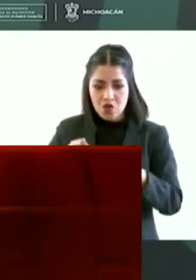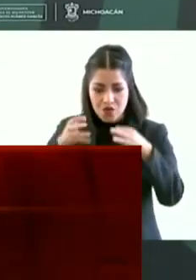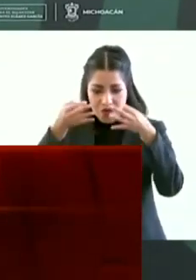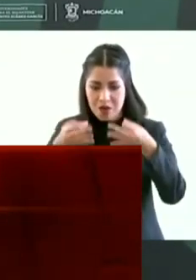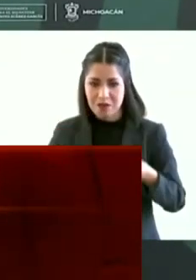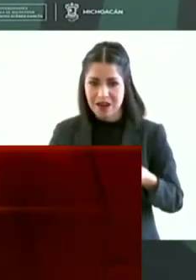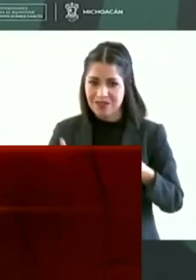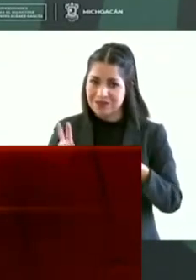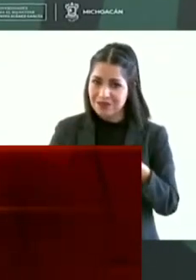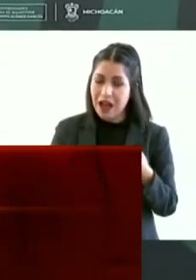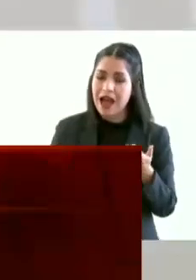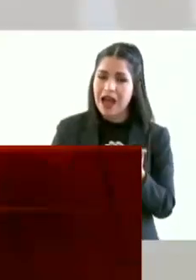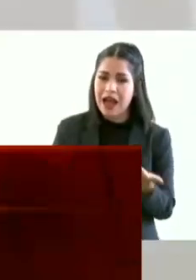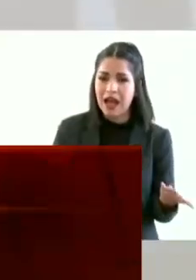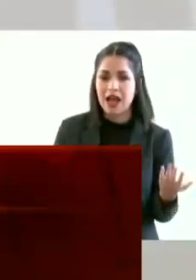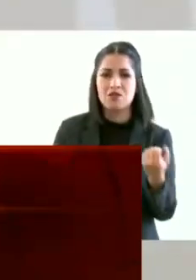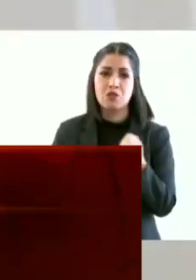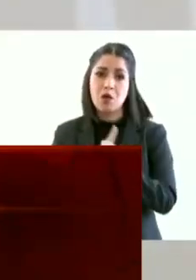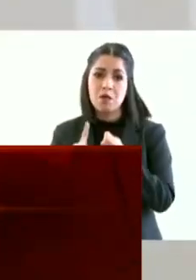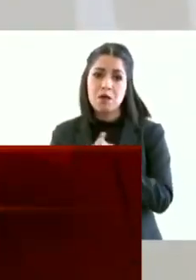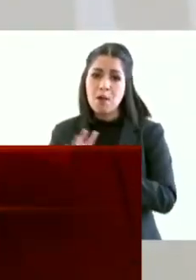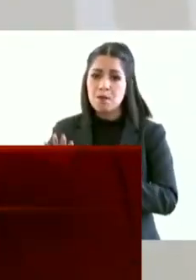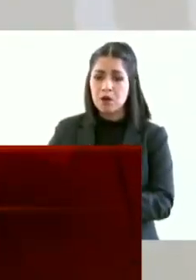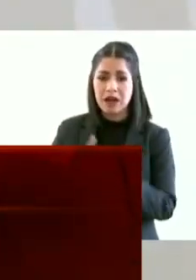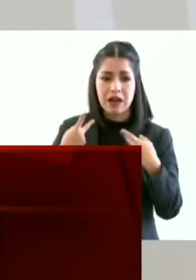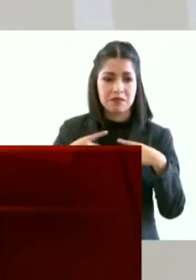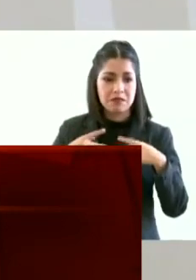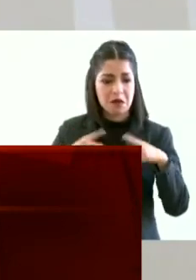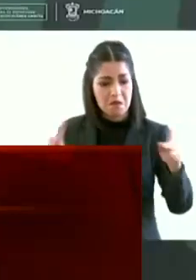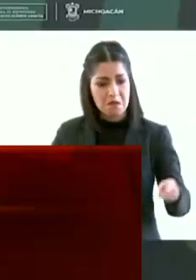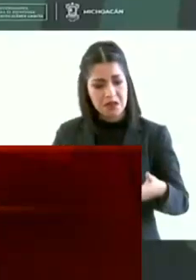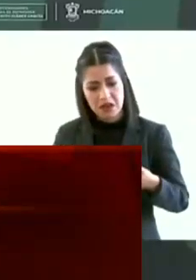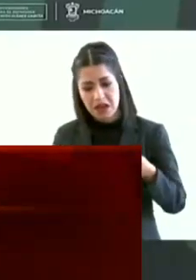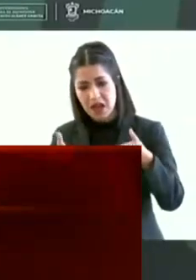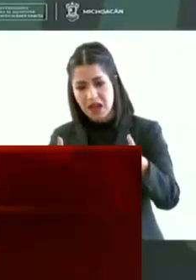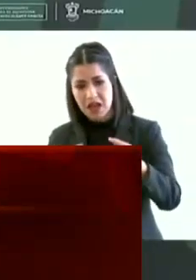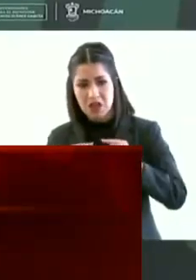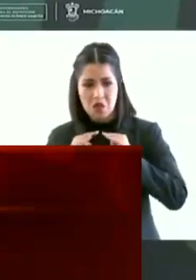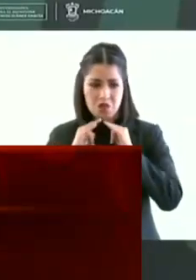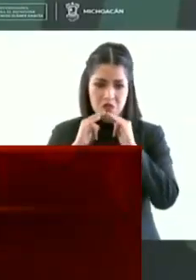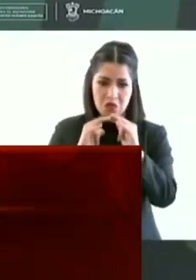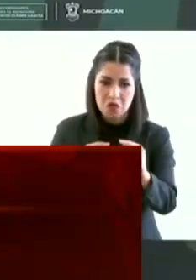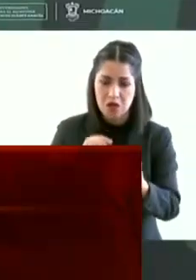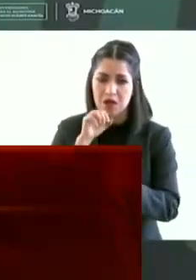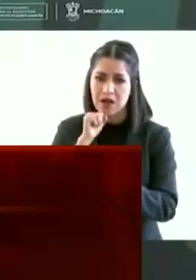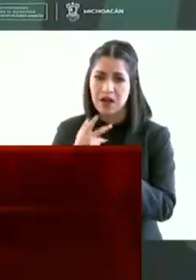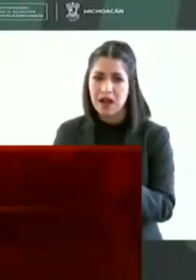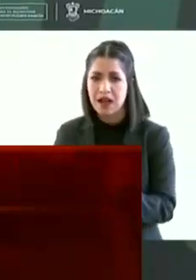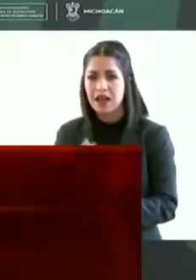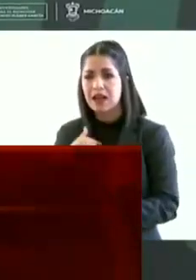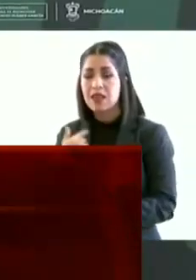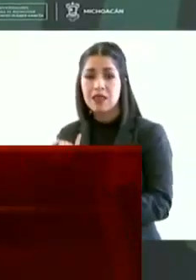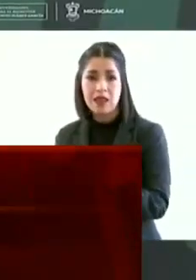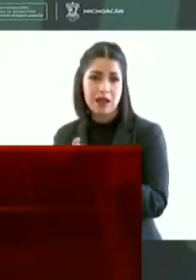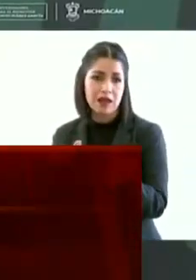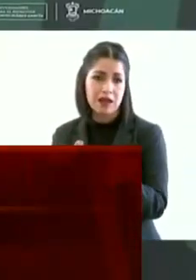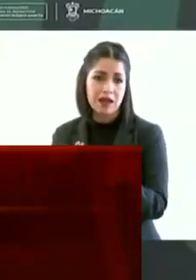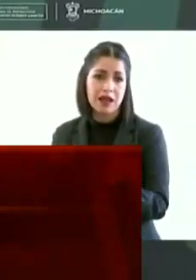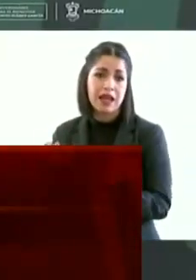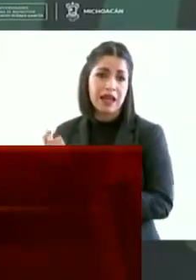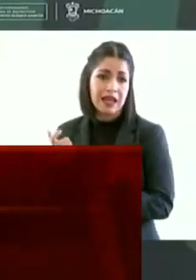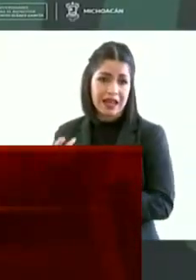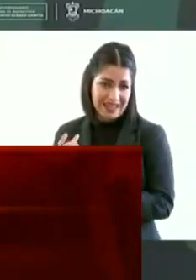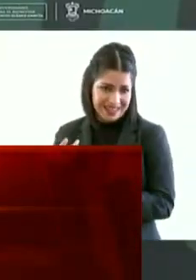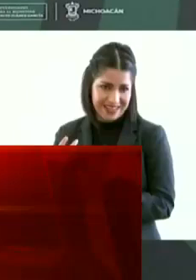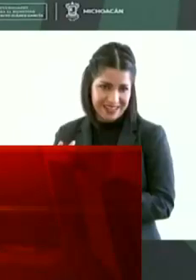mucho porque los vendedores ambulantes no pagaban impuestos, o los que se dedicaban a buscarse la vida como